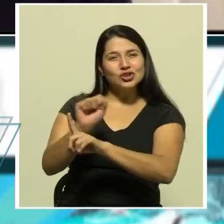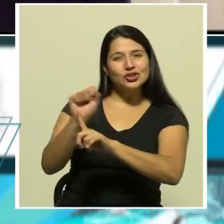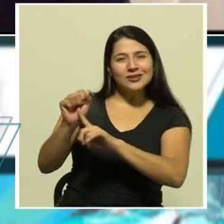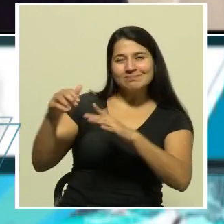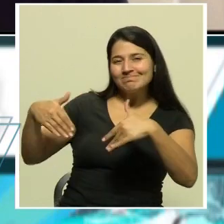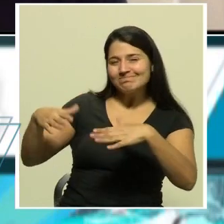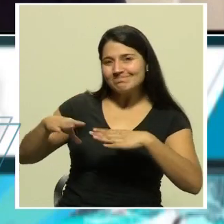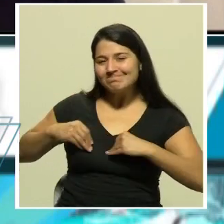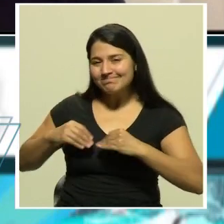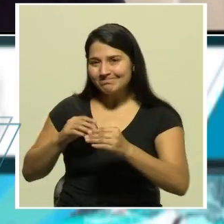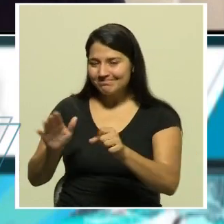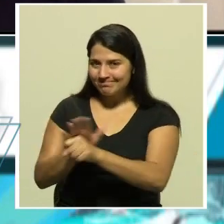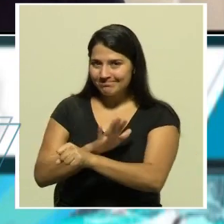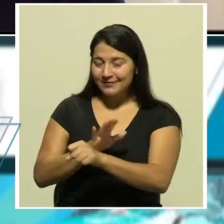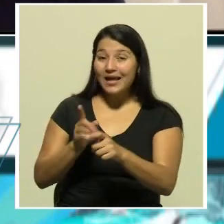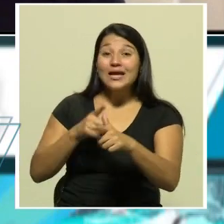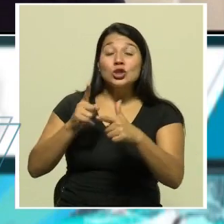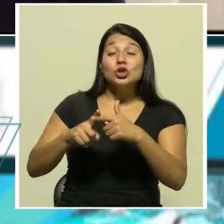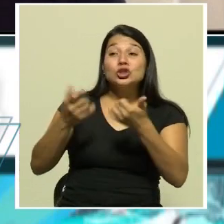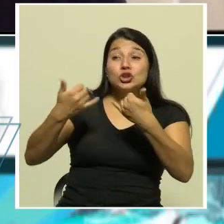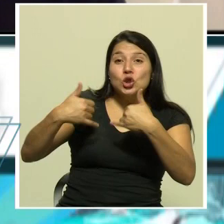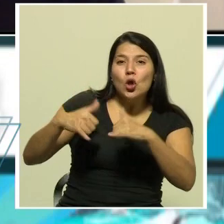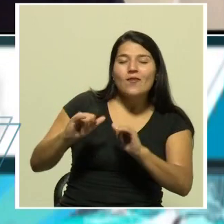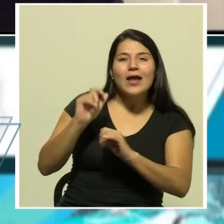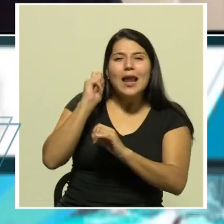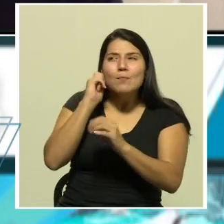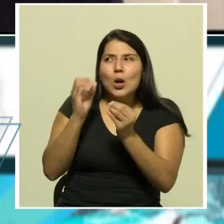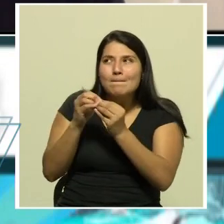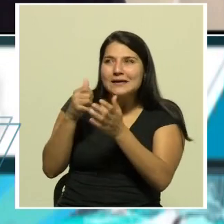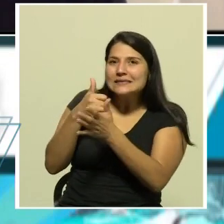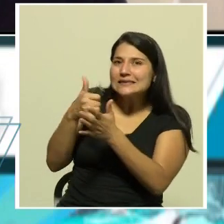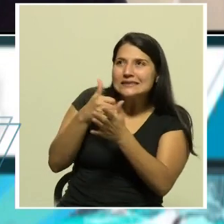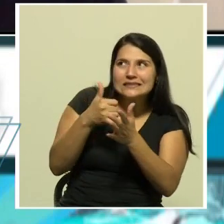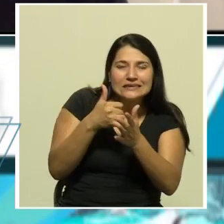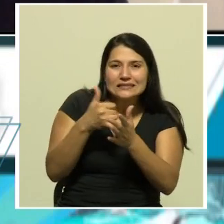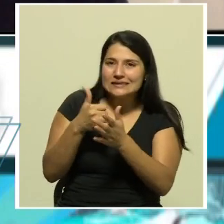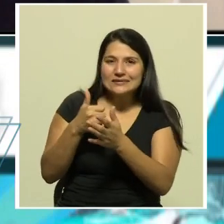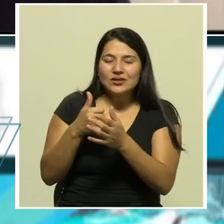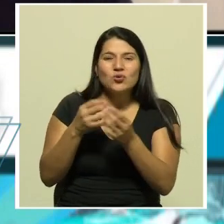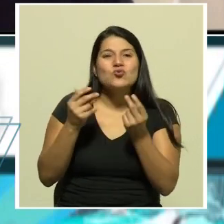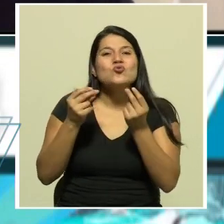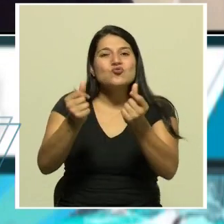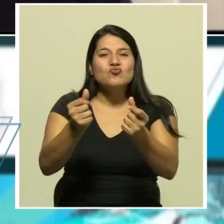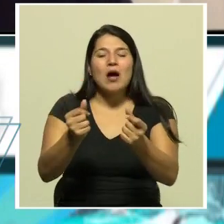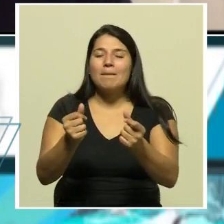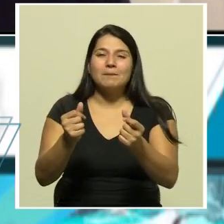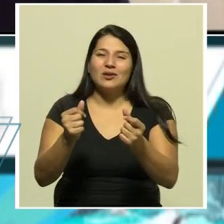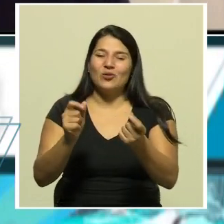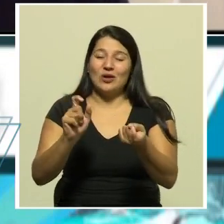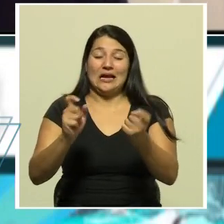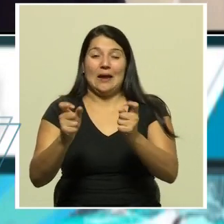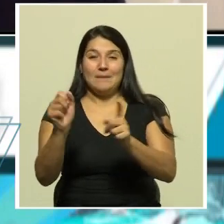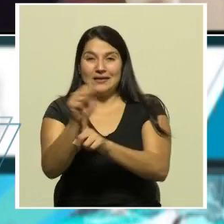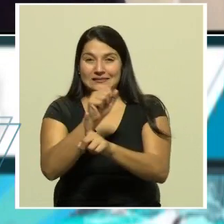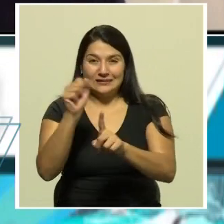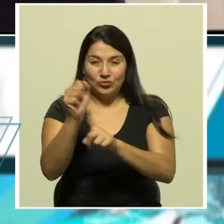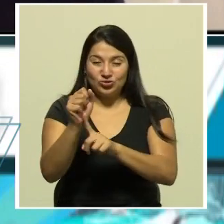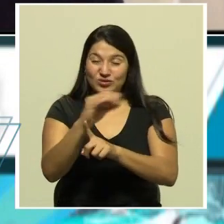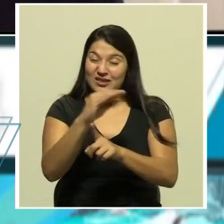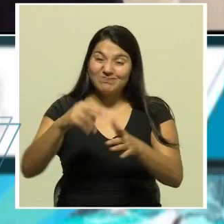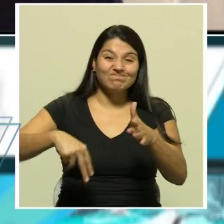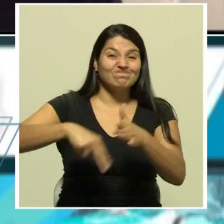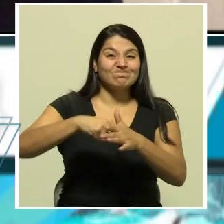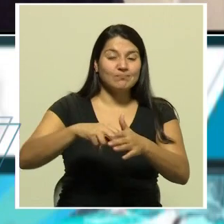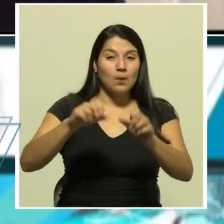víctimas de un umbral o de un techo de cristal que tenemos muy, muy cerca de la cabeza. Muy rapidito quebramos ese techo y se nos impide